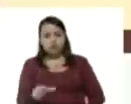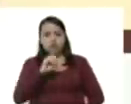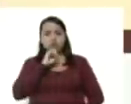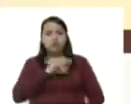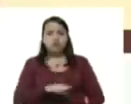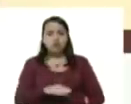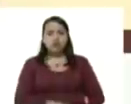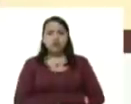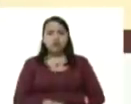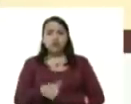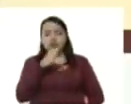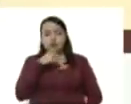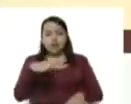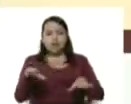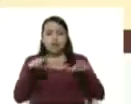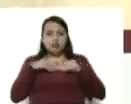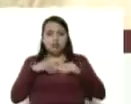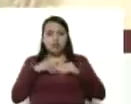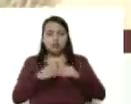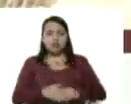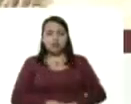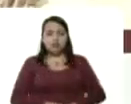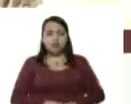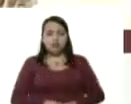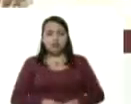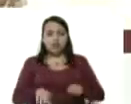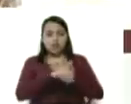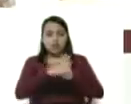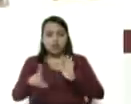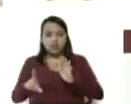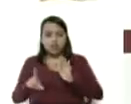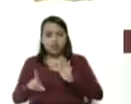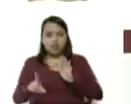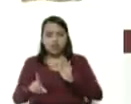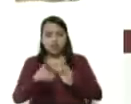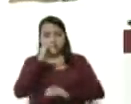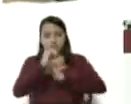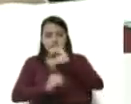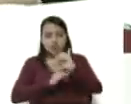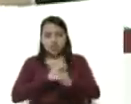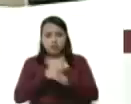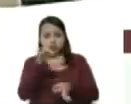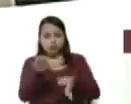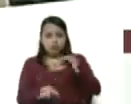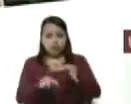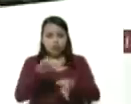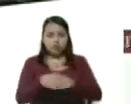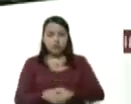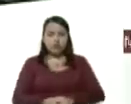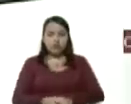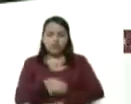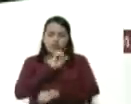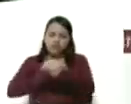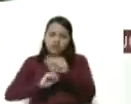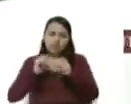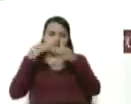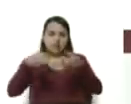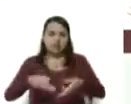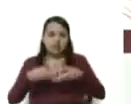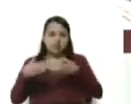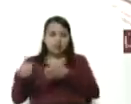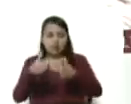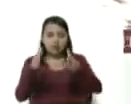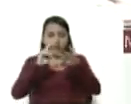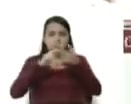no reconocimiento de la jurisdicción de la Corte Internacional de Justicia, de defender siempre los caminos